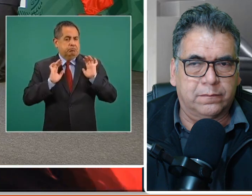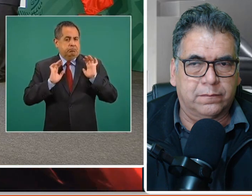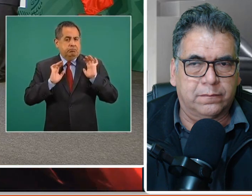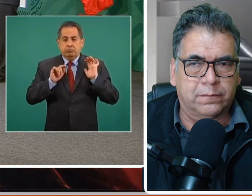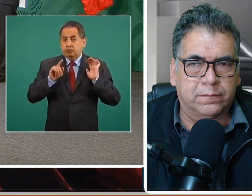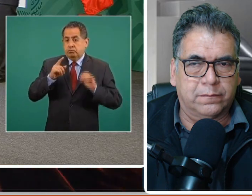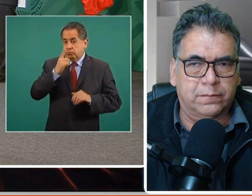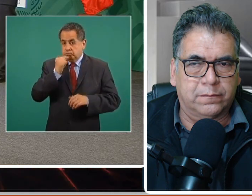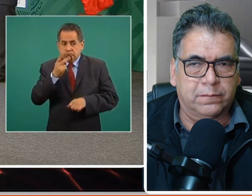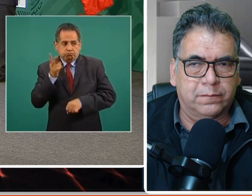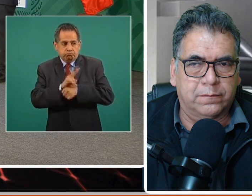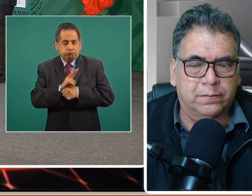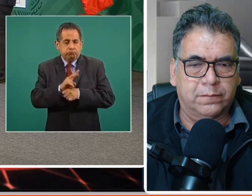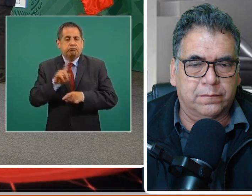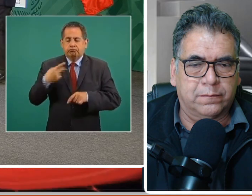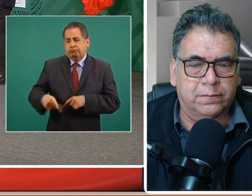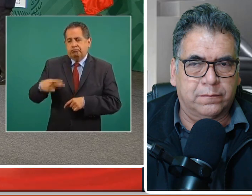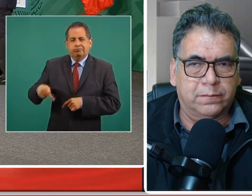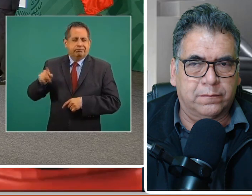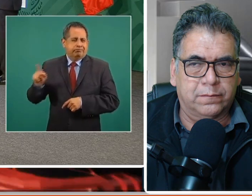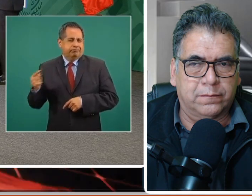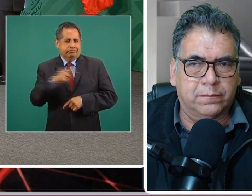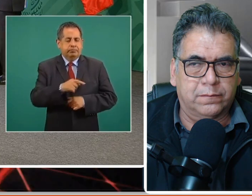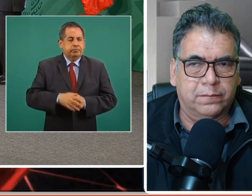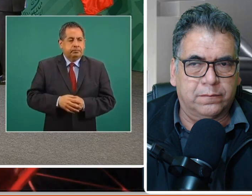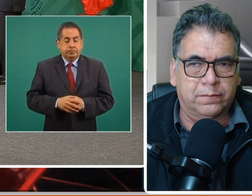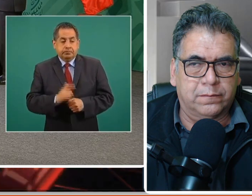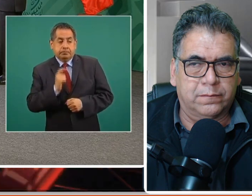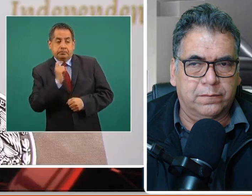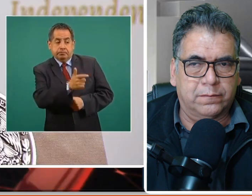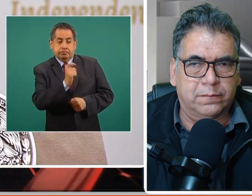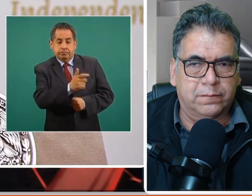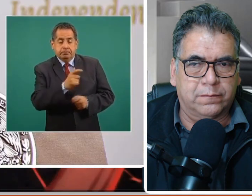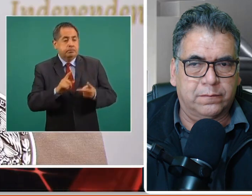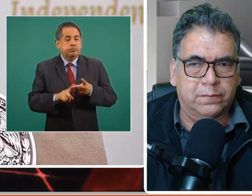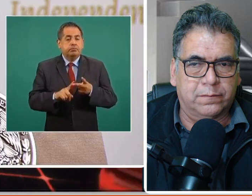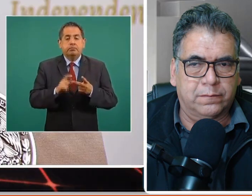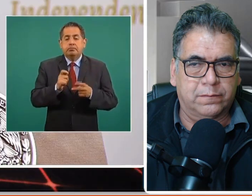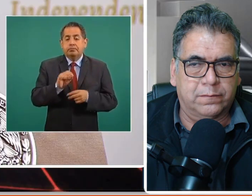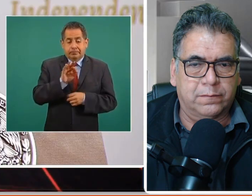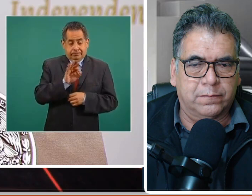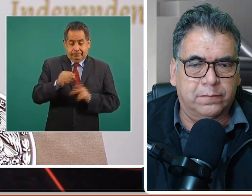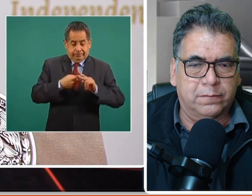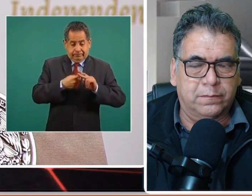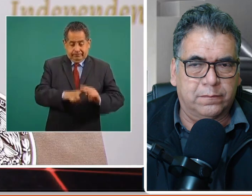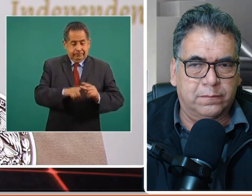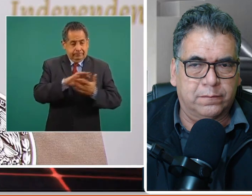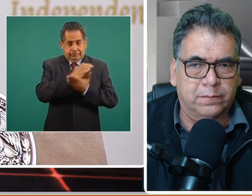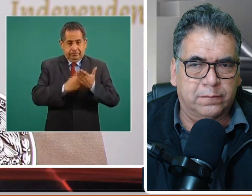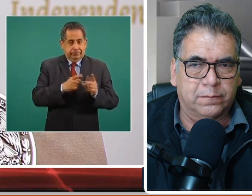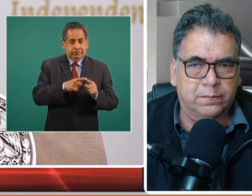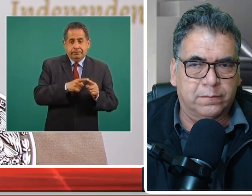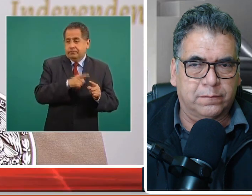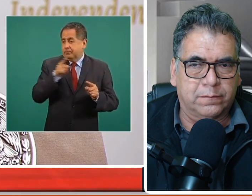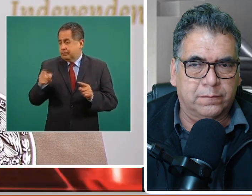La cláusula tercera dice: los pagos serán realizados por PIRS desde la fecha de inicio y hasta la fecha